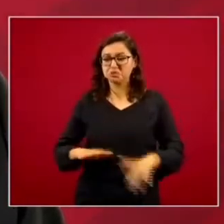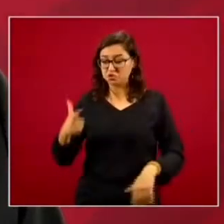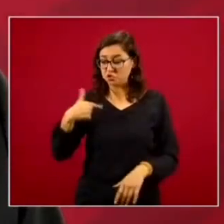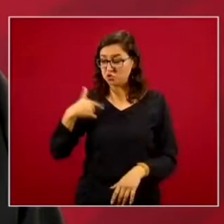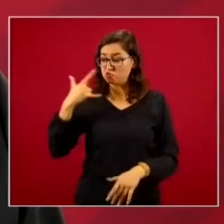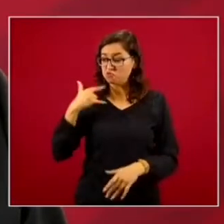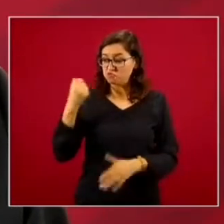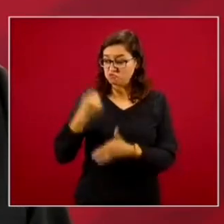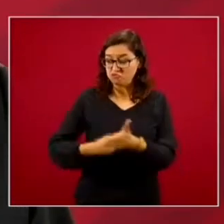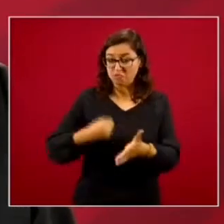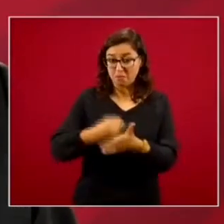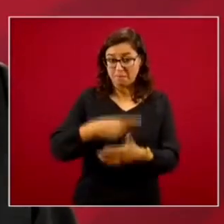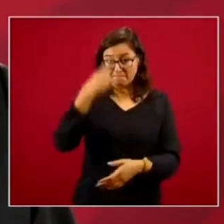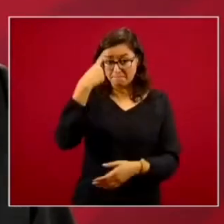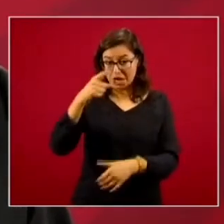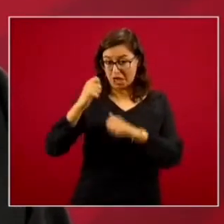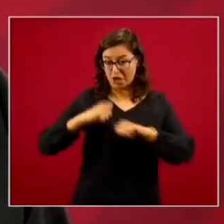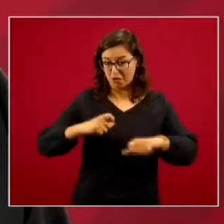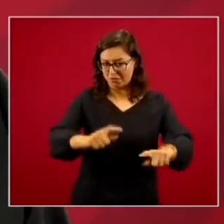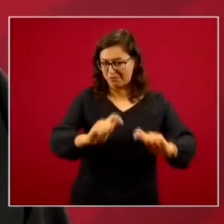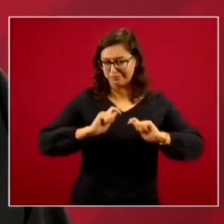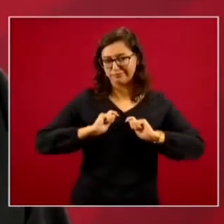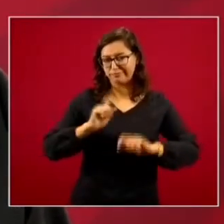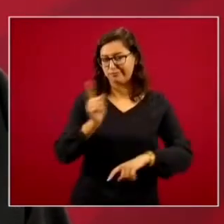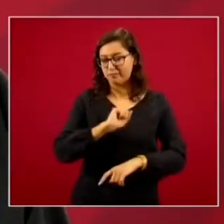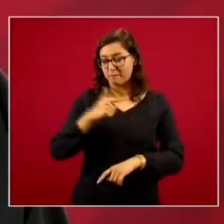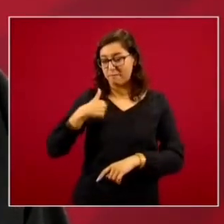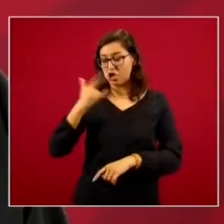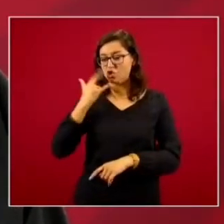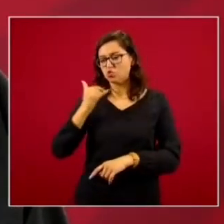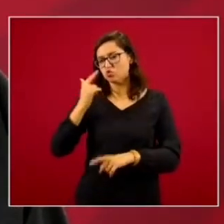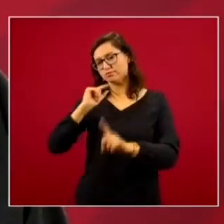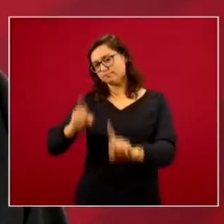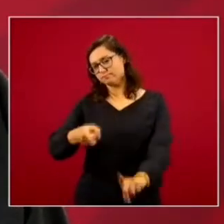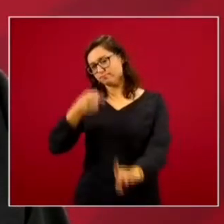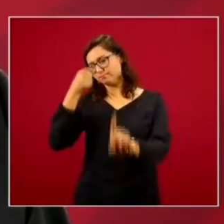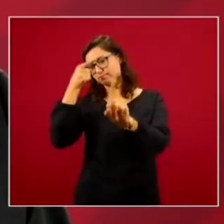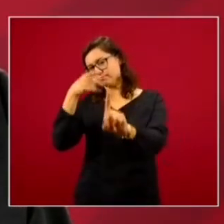Yo lucho por ideales, lucho por principios.